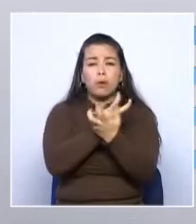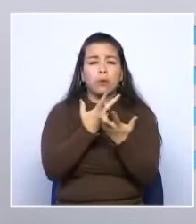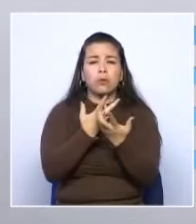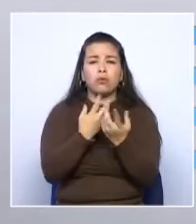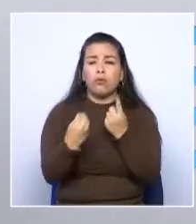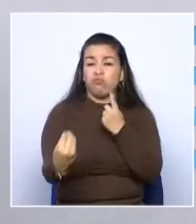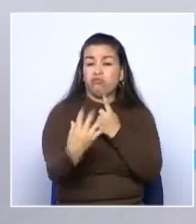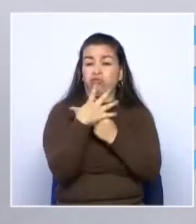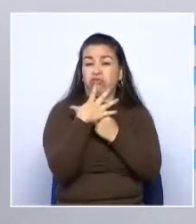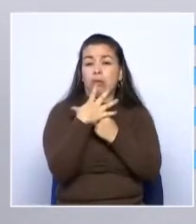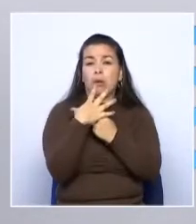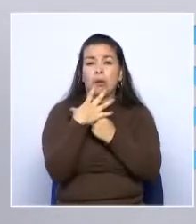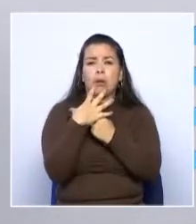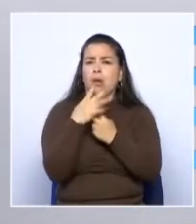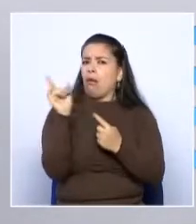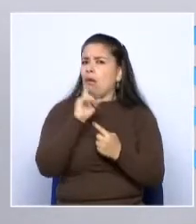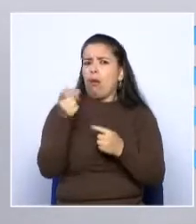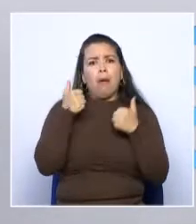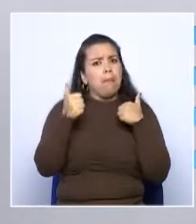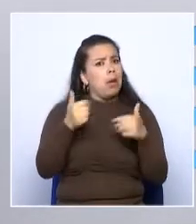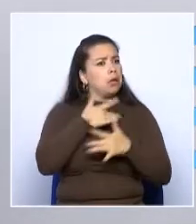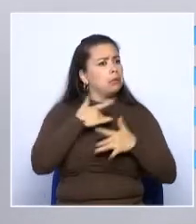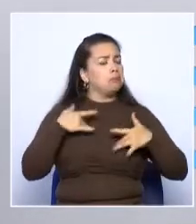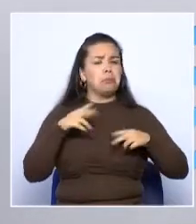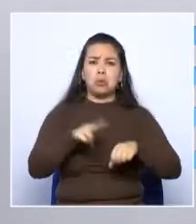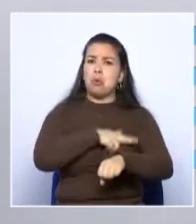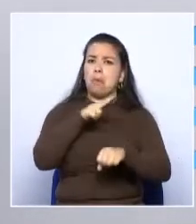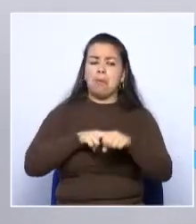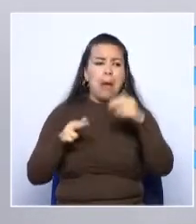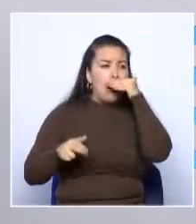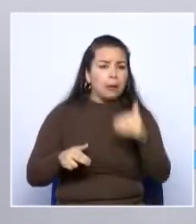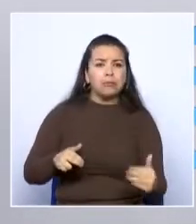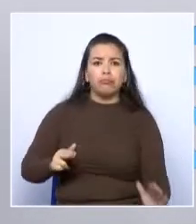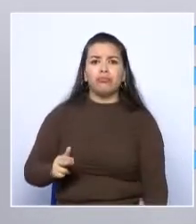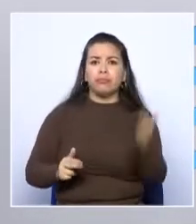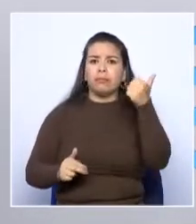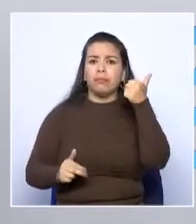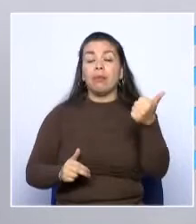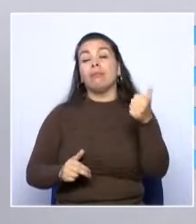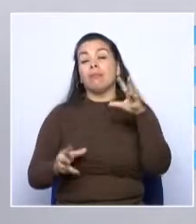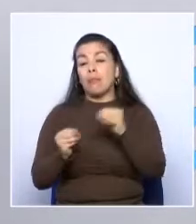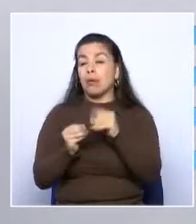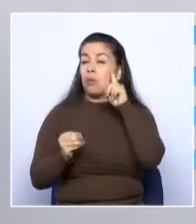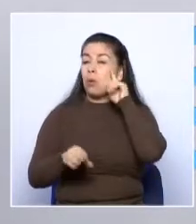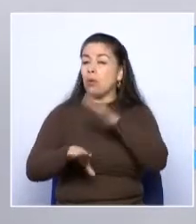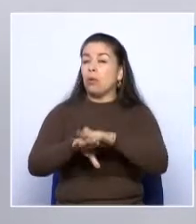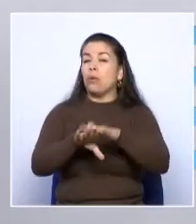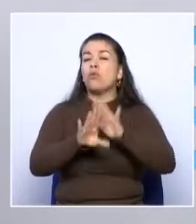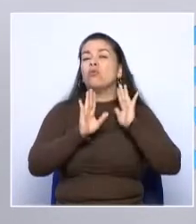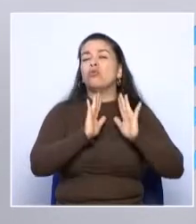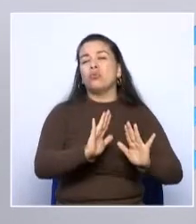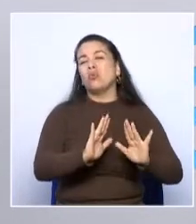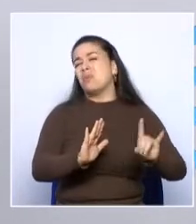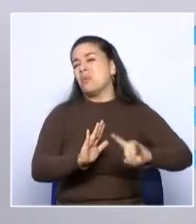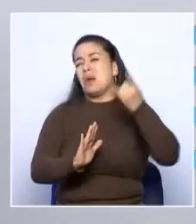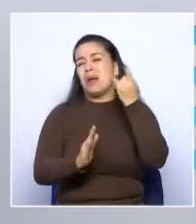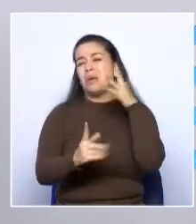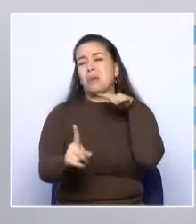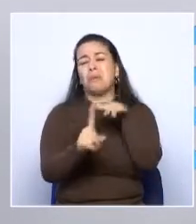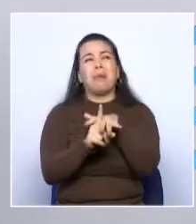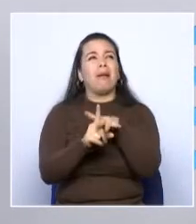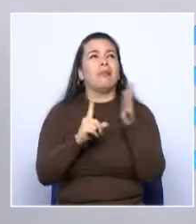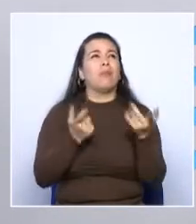radiación ni nada, ningún efecto nocivo, ¿cierto?, a este niño. También no se acostumbra generalmente a hacer, digamos,